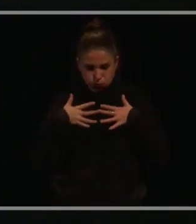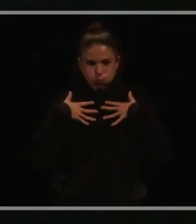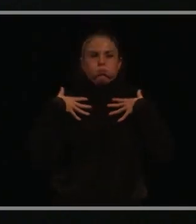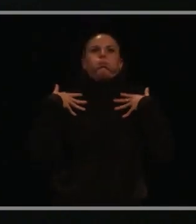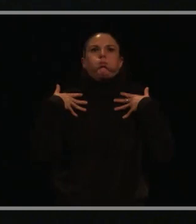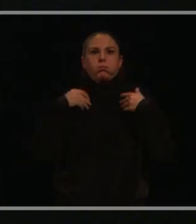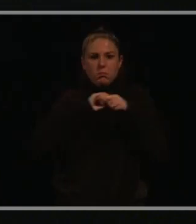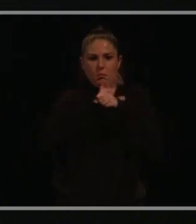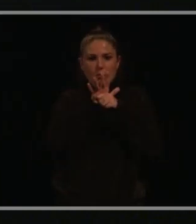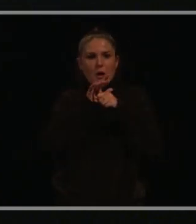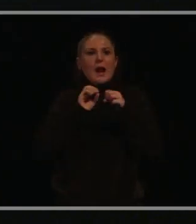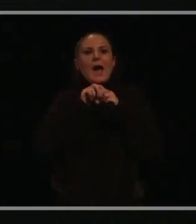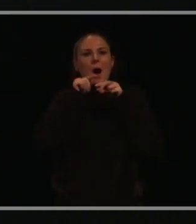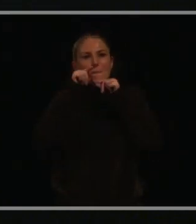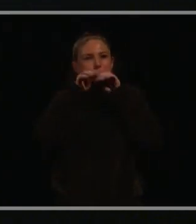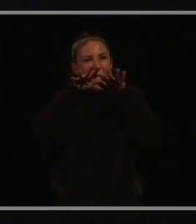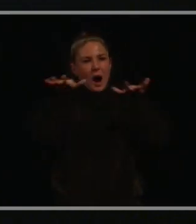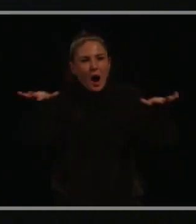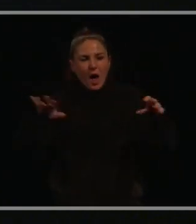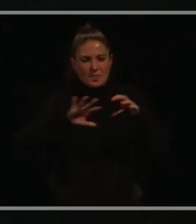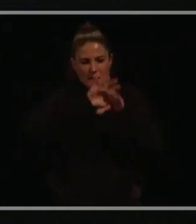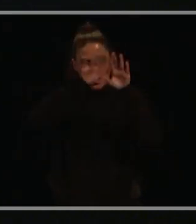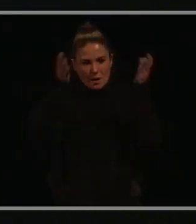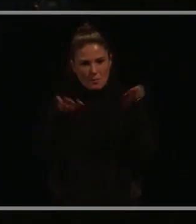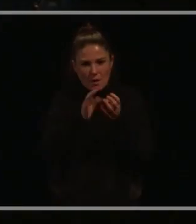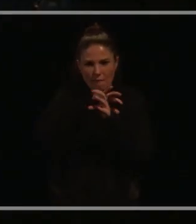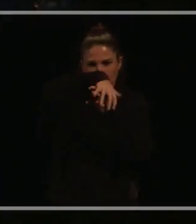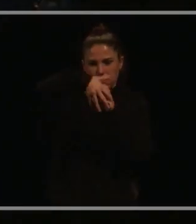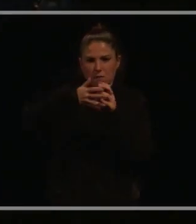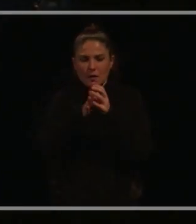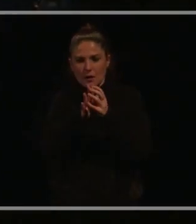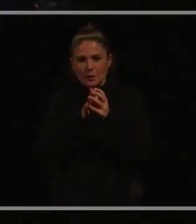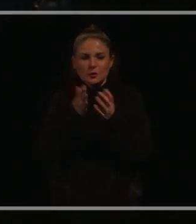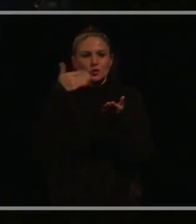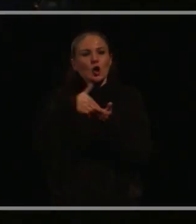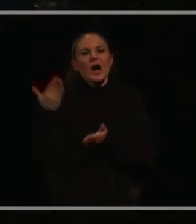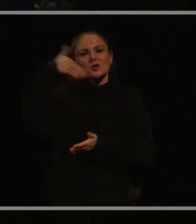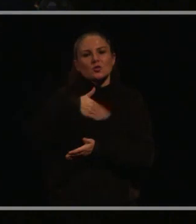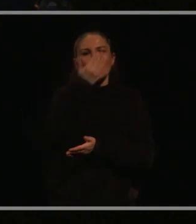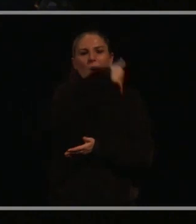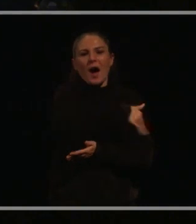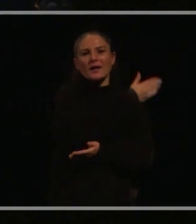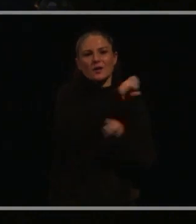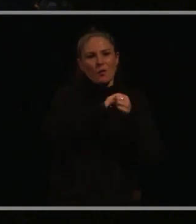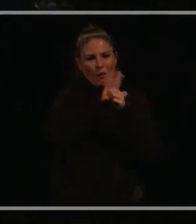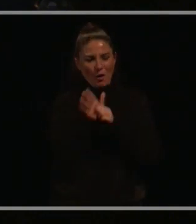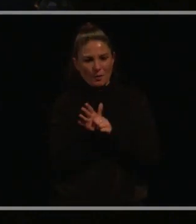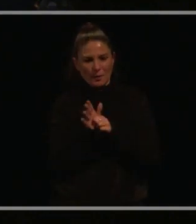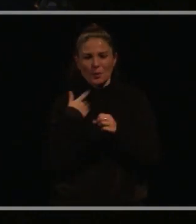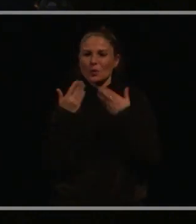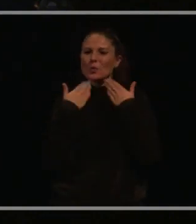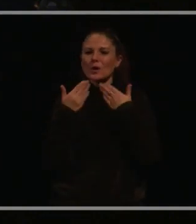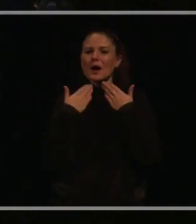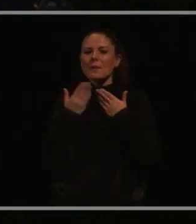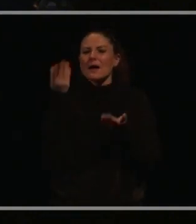Nos ha atropellado este submarino de la COVID-19. Pero yo os vengo a hablar de aquellos a quienes la